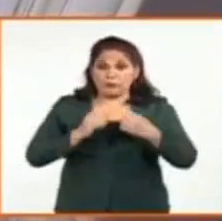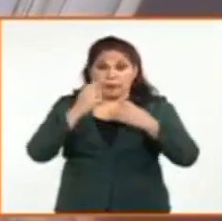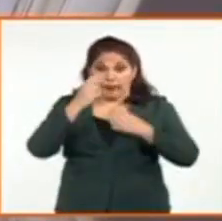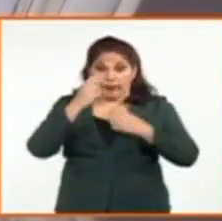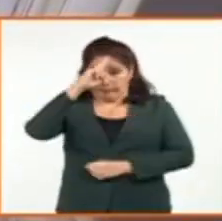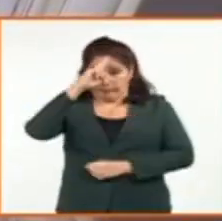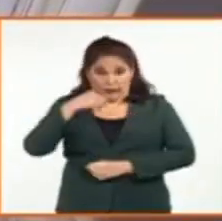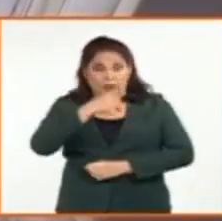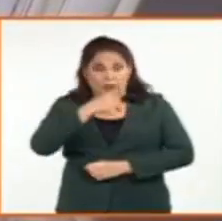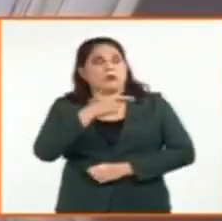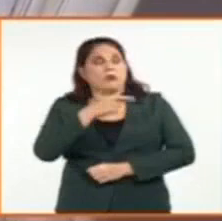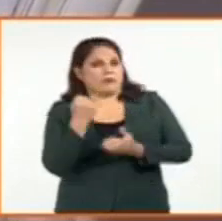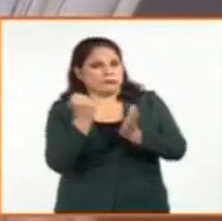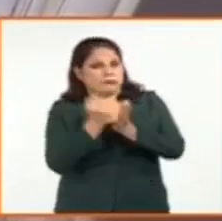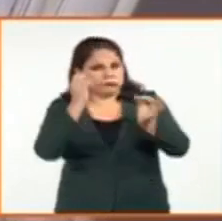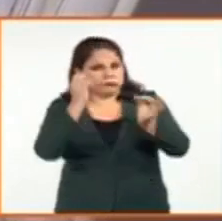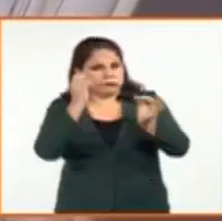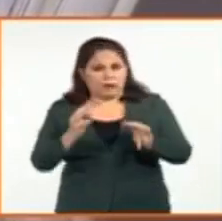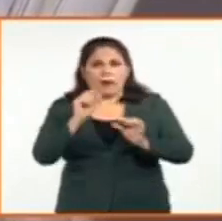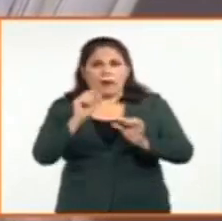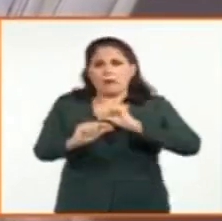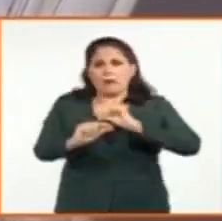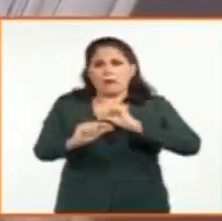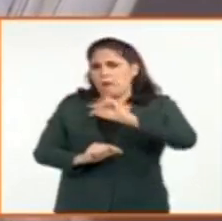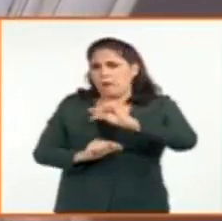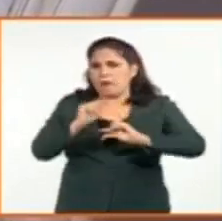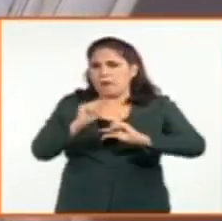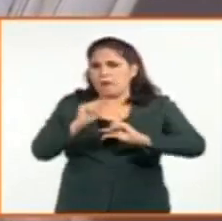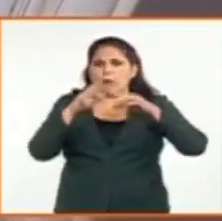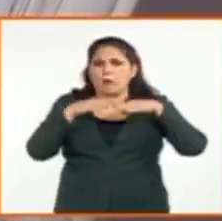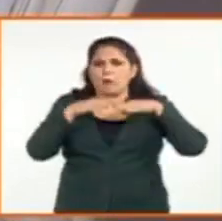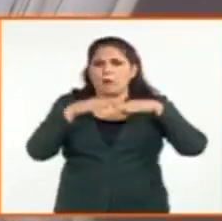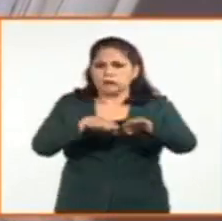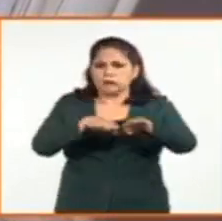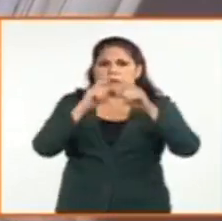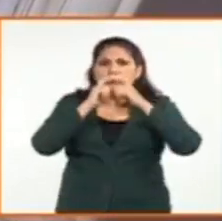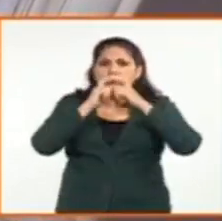también se garantizaron o se han ido asegurando en lo posible las producciones de aseo.